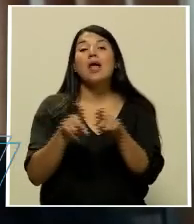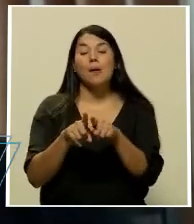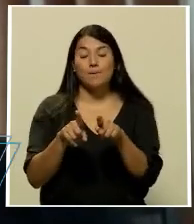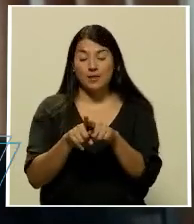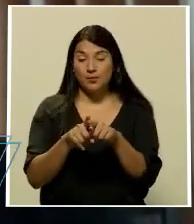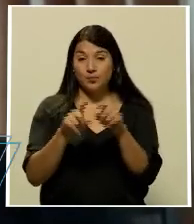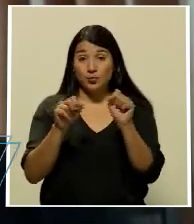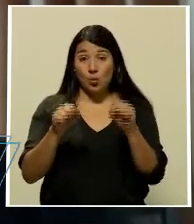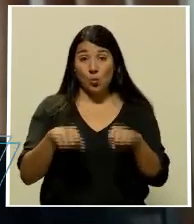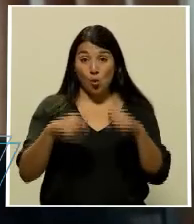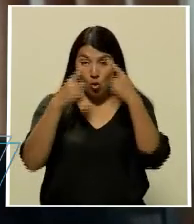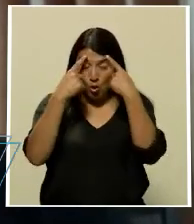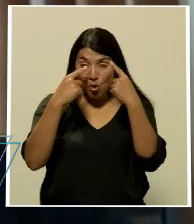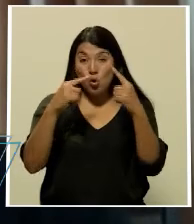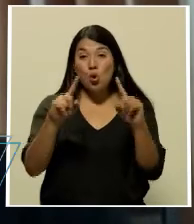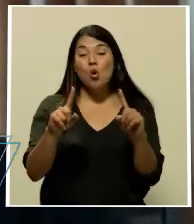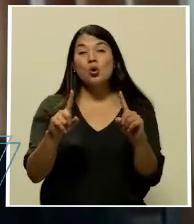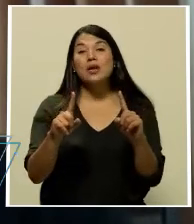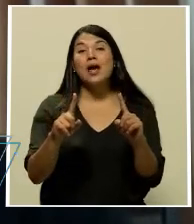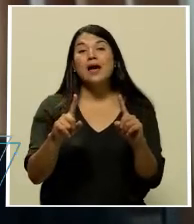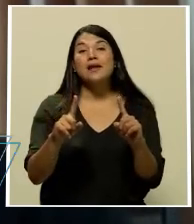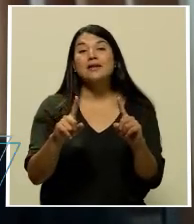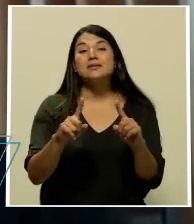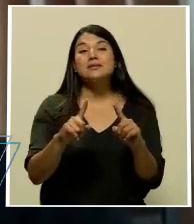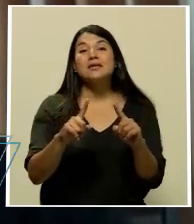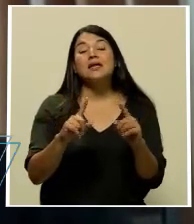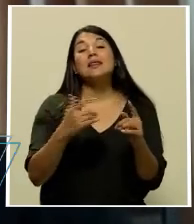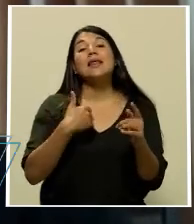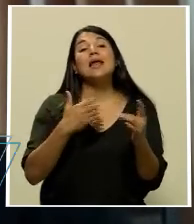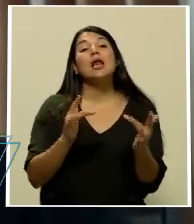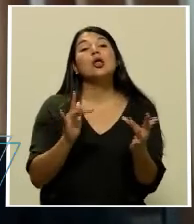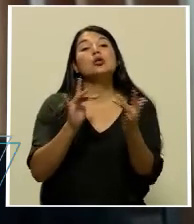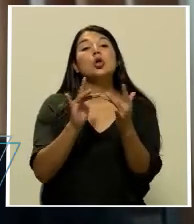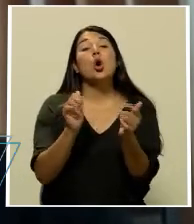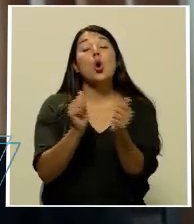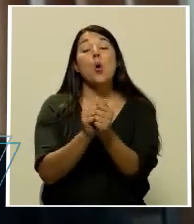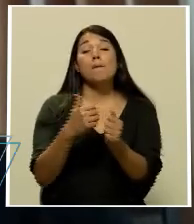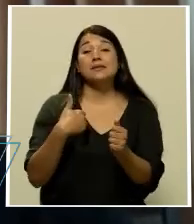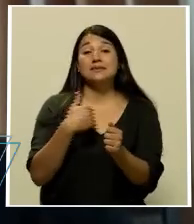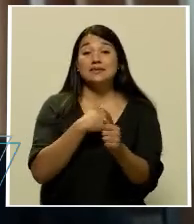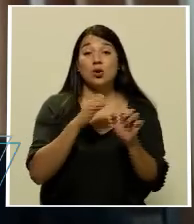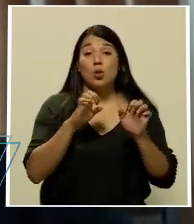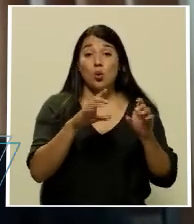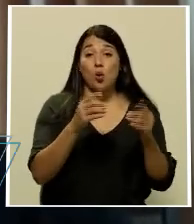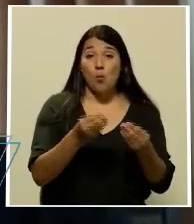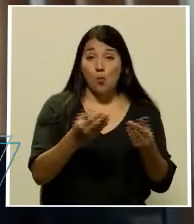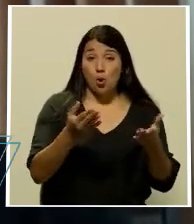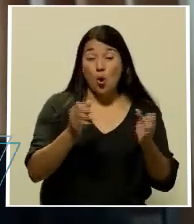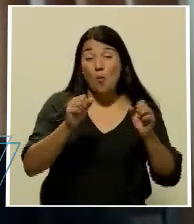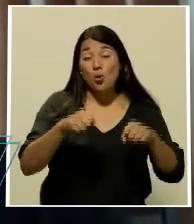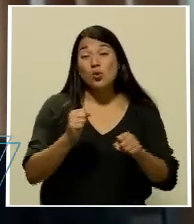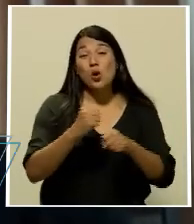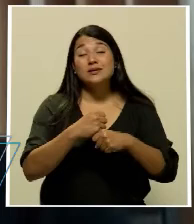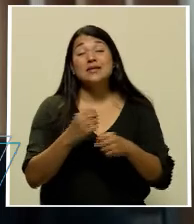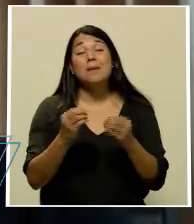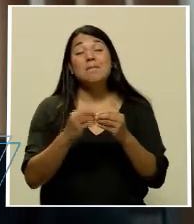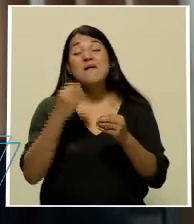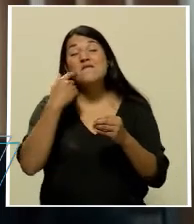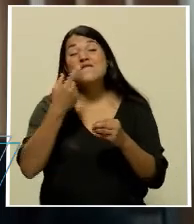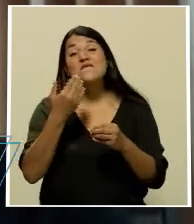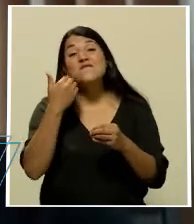ha logrado, digamos, la aceptación de instituciones como el Ministerio de Educación Pública, facilitando condiciones en cuanto a la